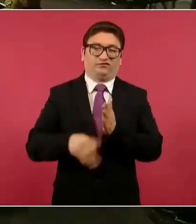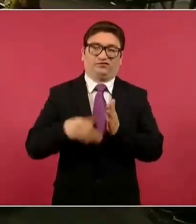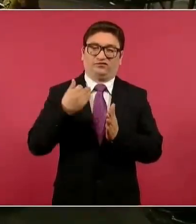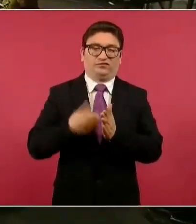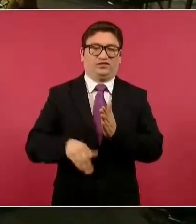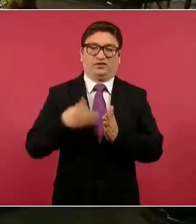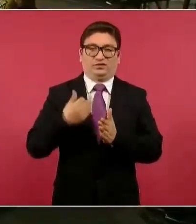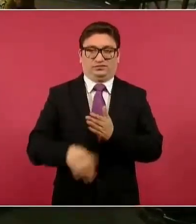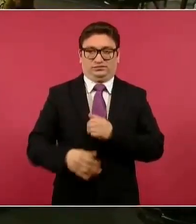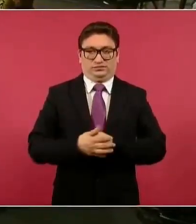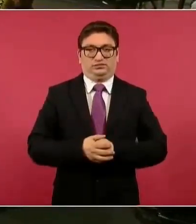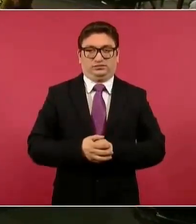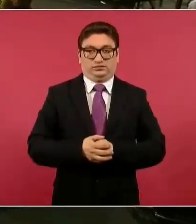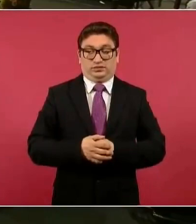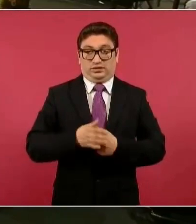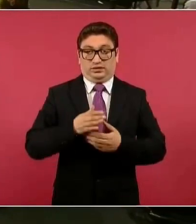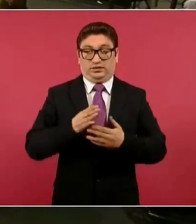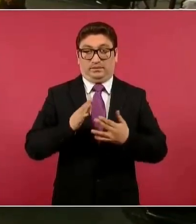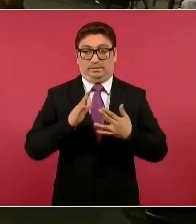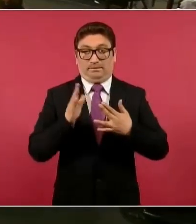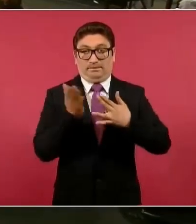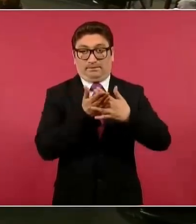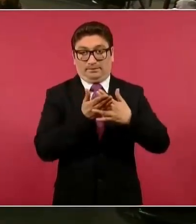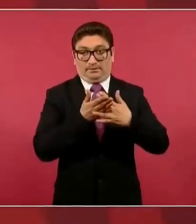la mitad más uno.